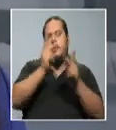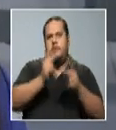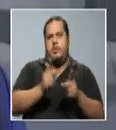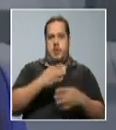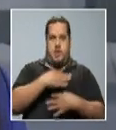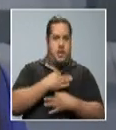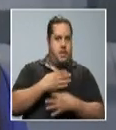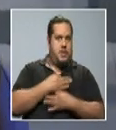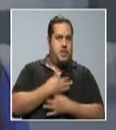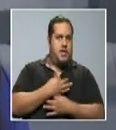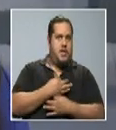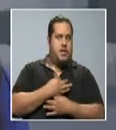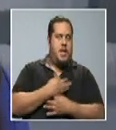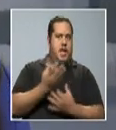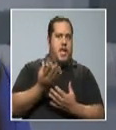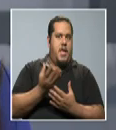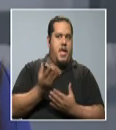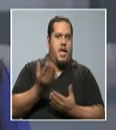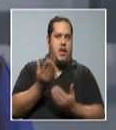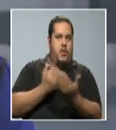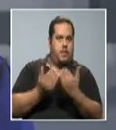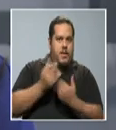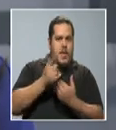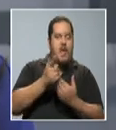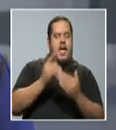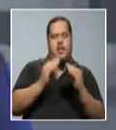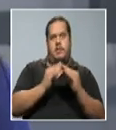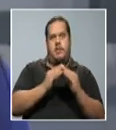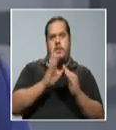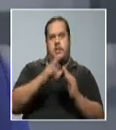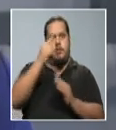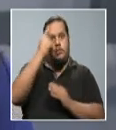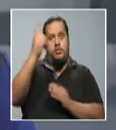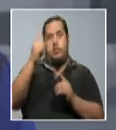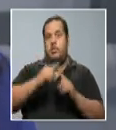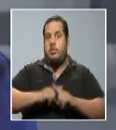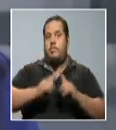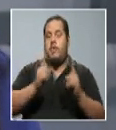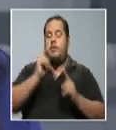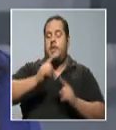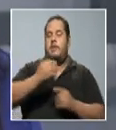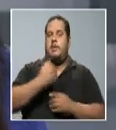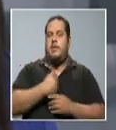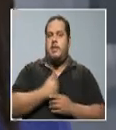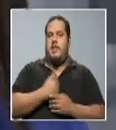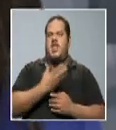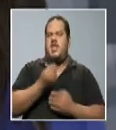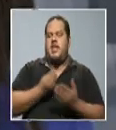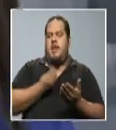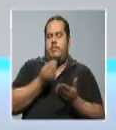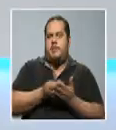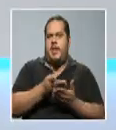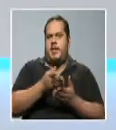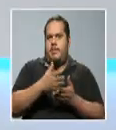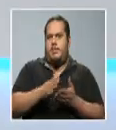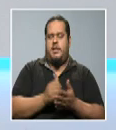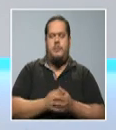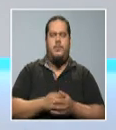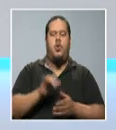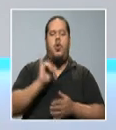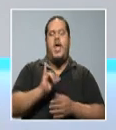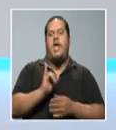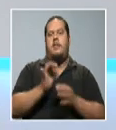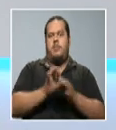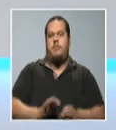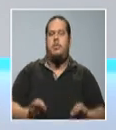están interesadas en obtener esta vivienda de sus sueños, pero que deben de tener y aportar esa parte? Bueno, esto es muy importante,